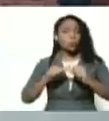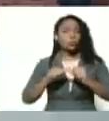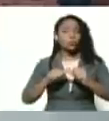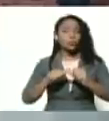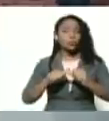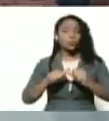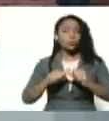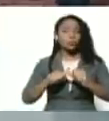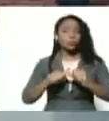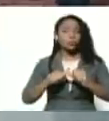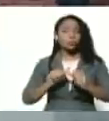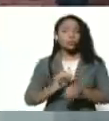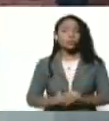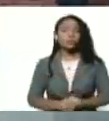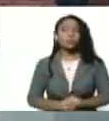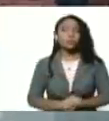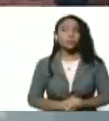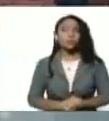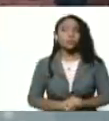San Bernardino,